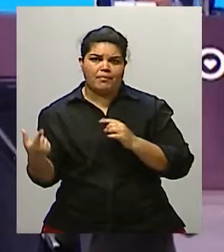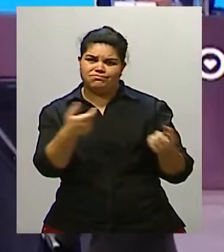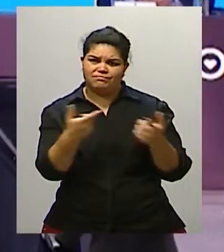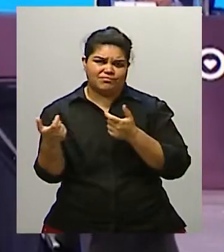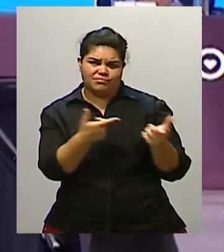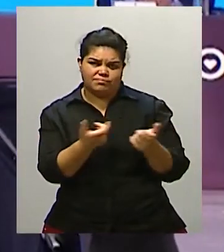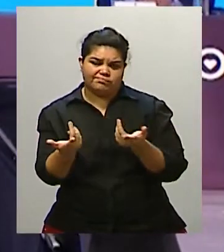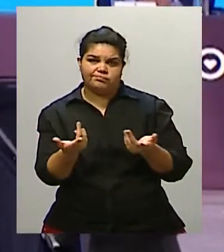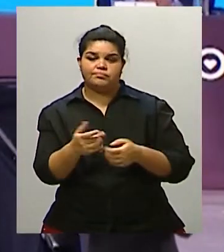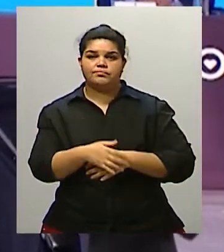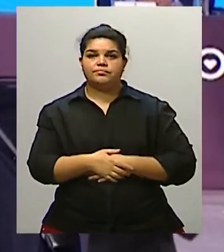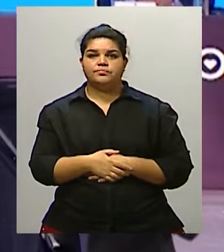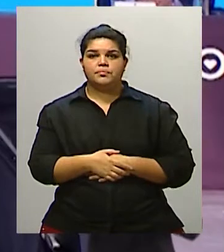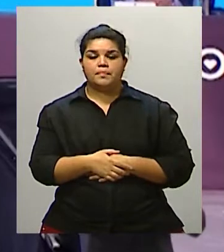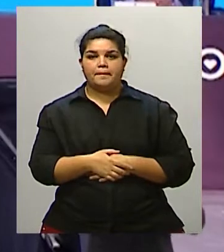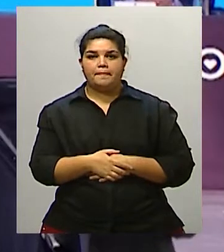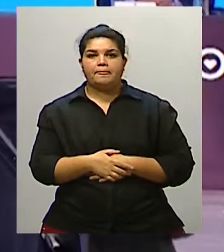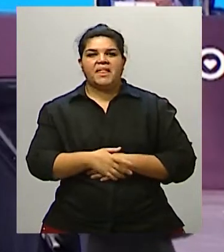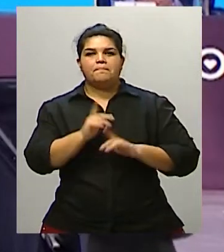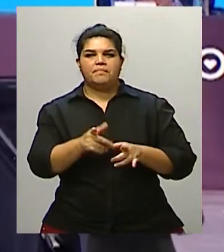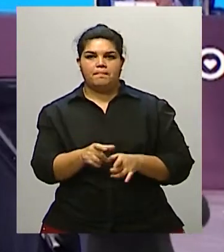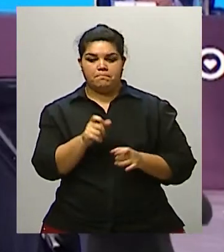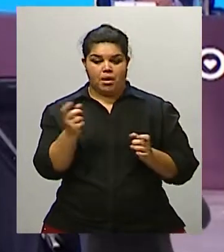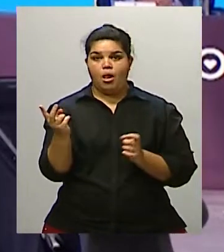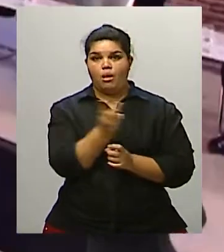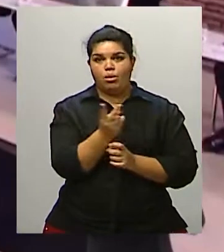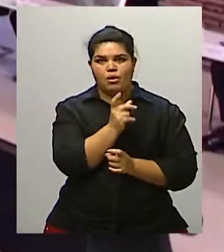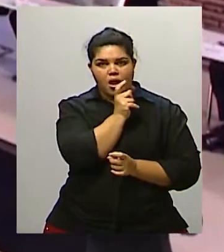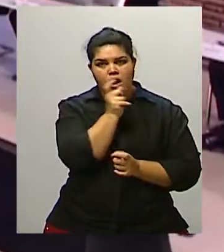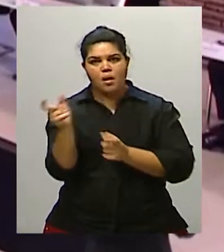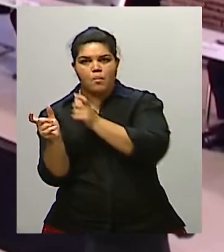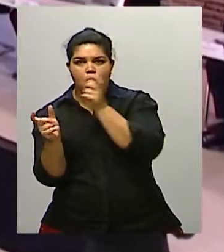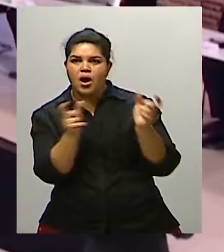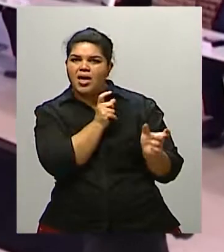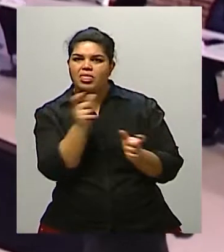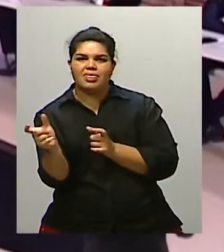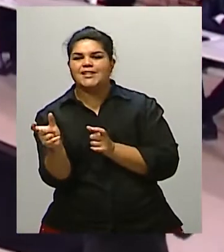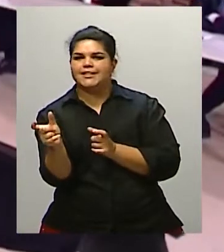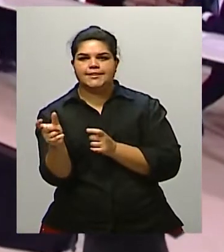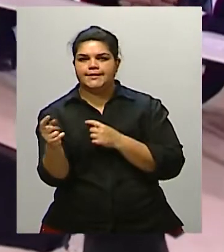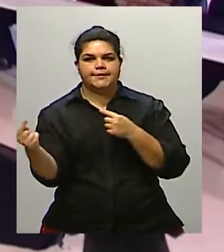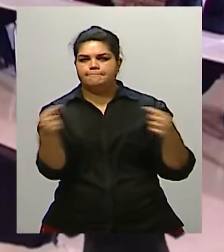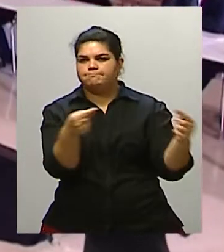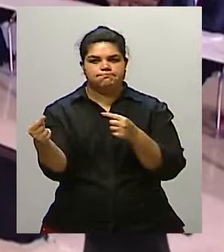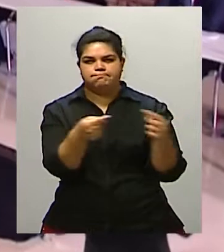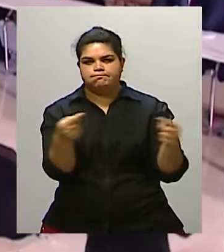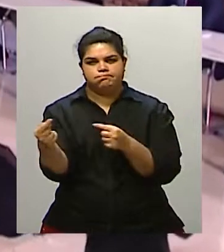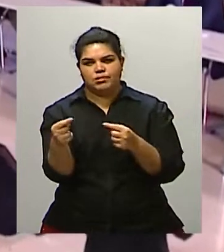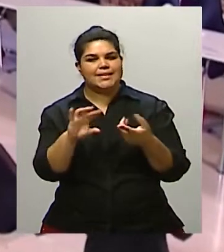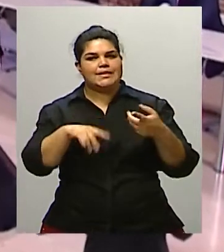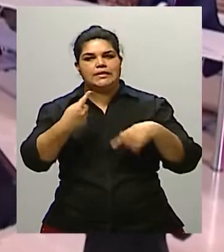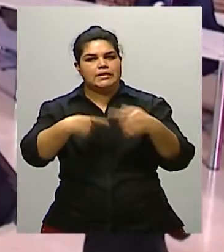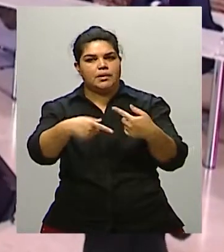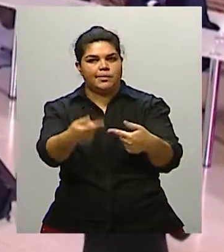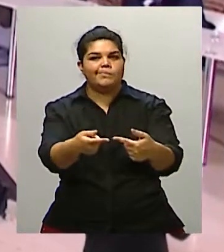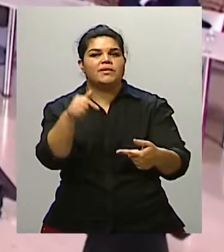respuesta no ha sido civilizada, digamos, de los actores. Se me ocurre pensar el ejemplo que dabas vos del tema precios, ¿no? Y en algún